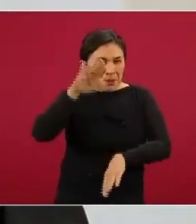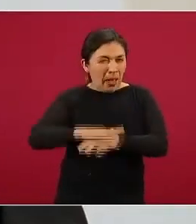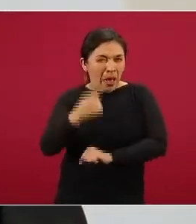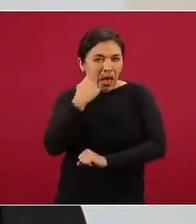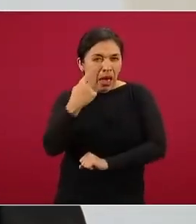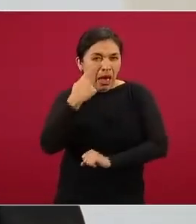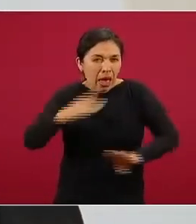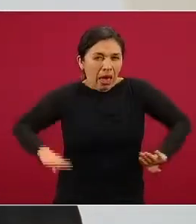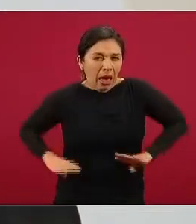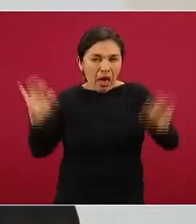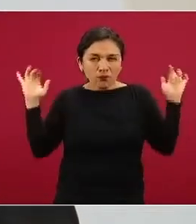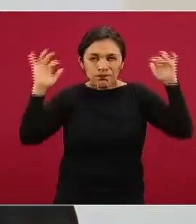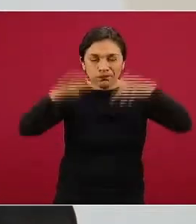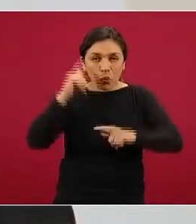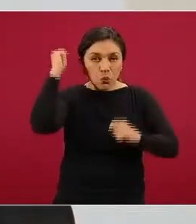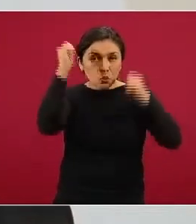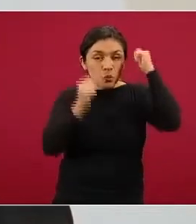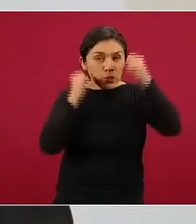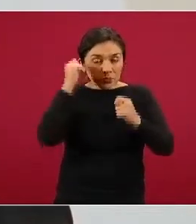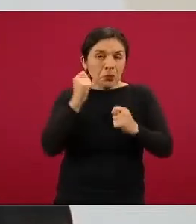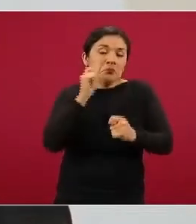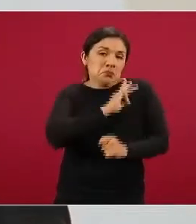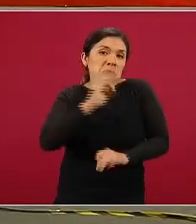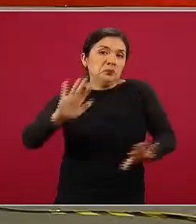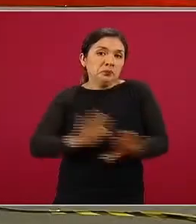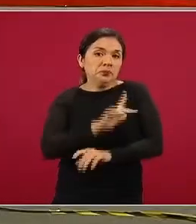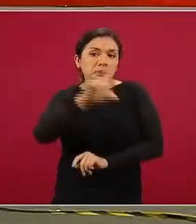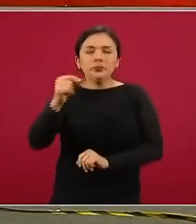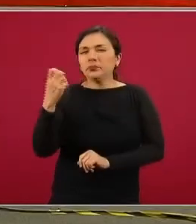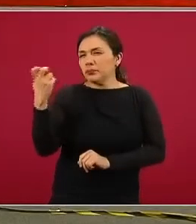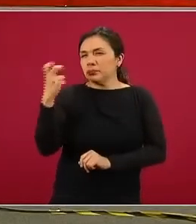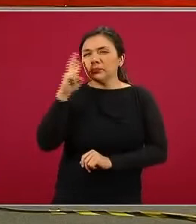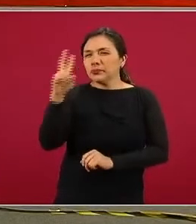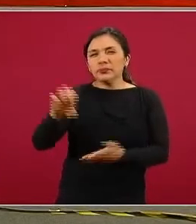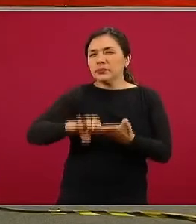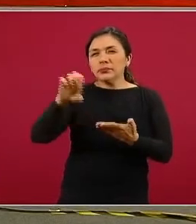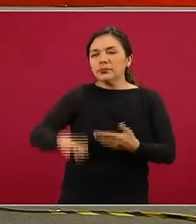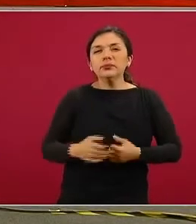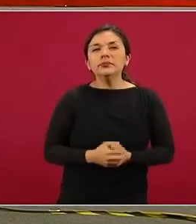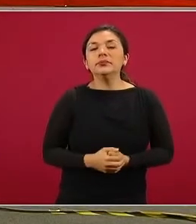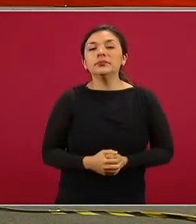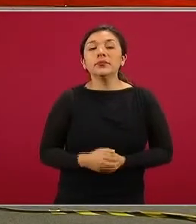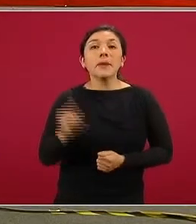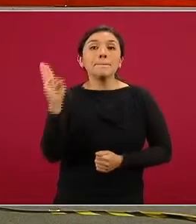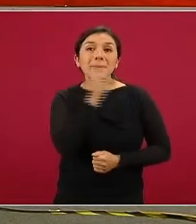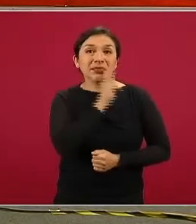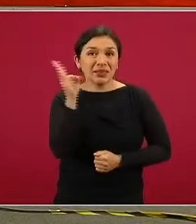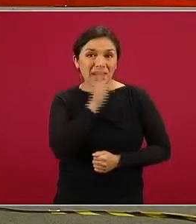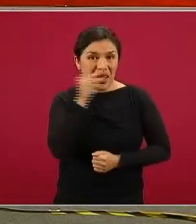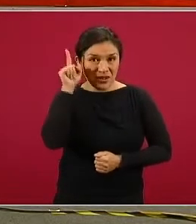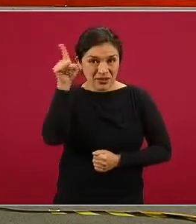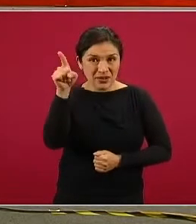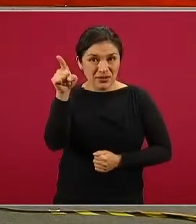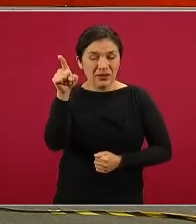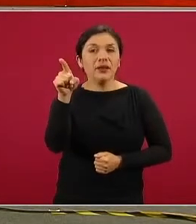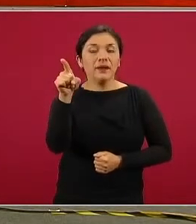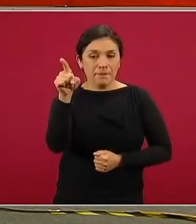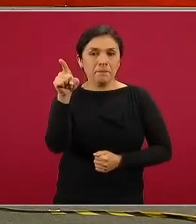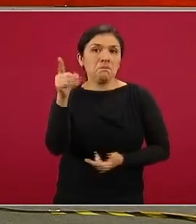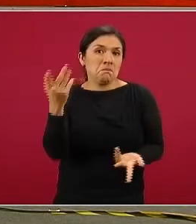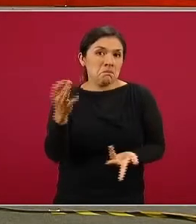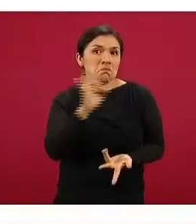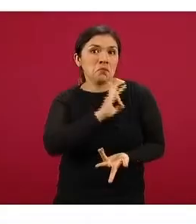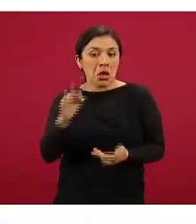por concentrar el mayor porcentaje. Aquí vemos, por ejemplo, que Mazatlán